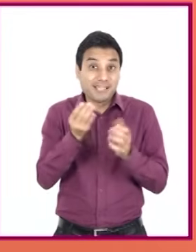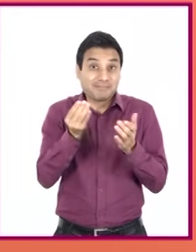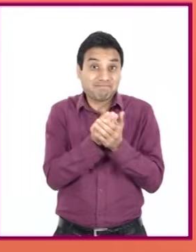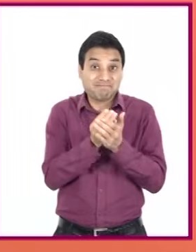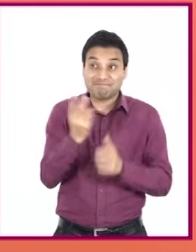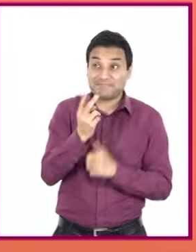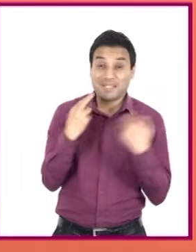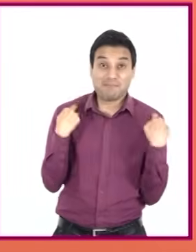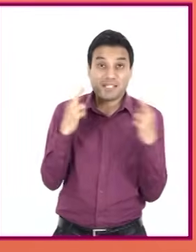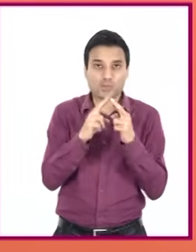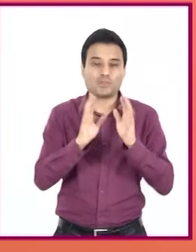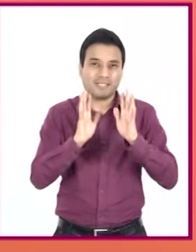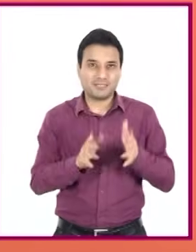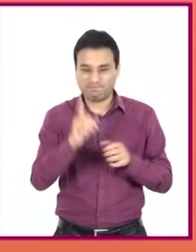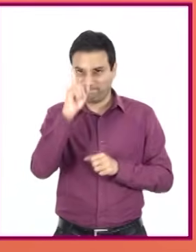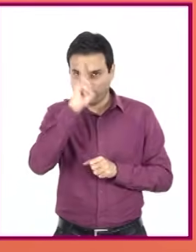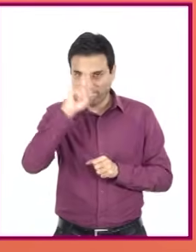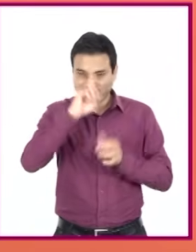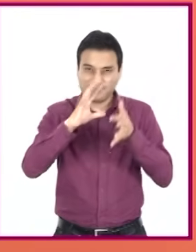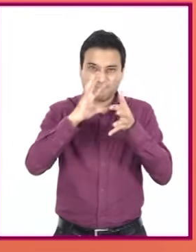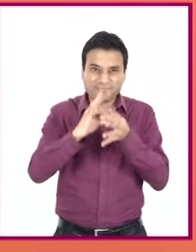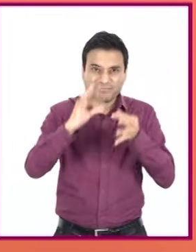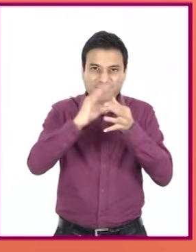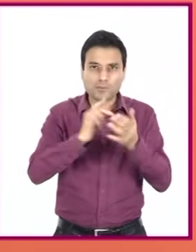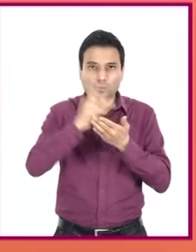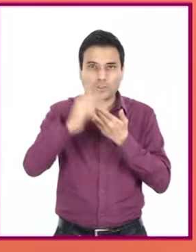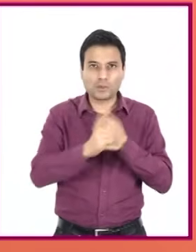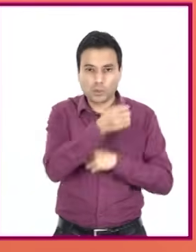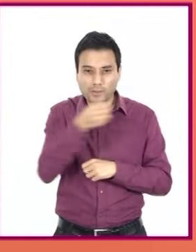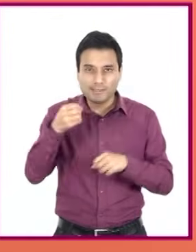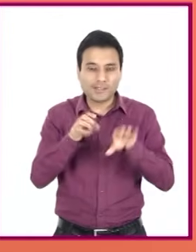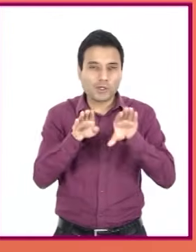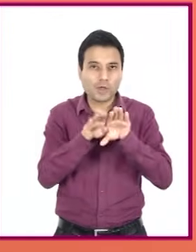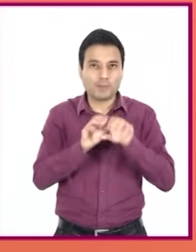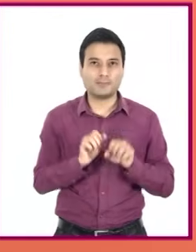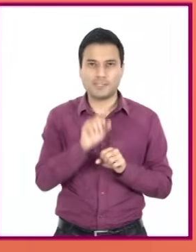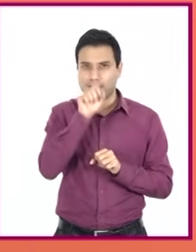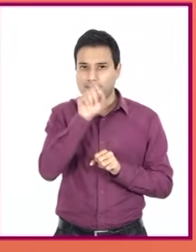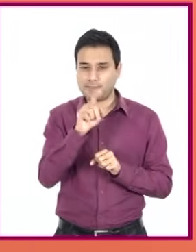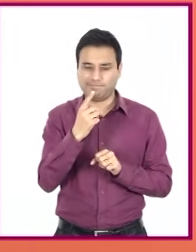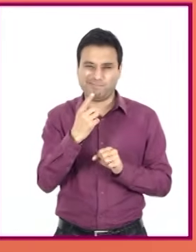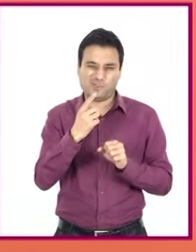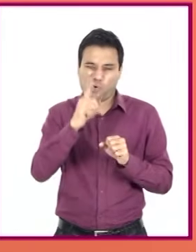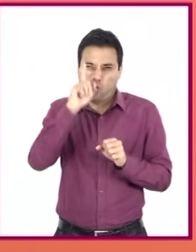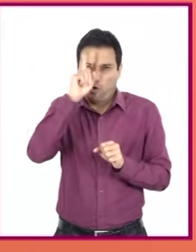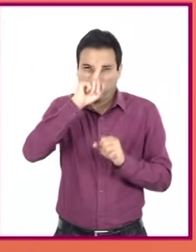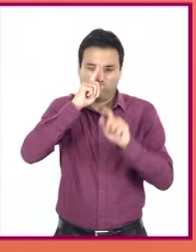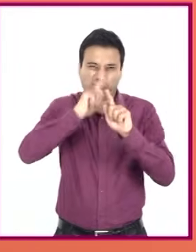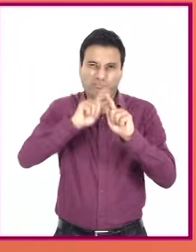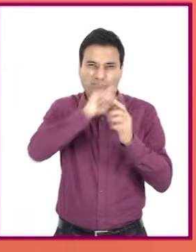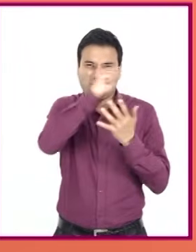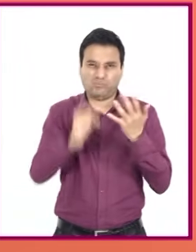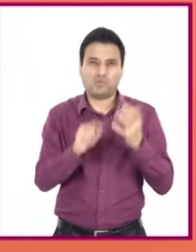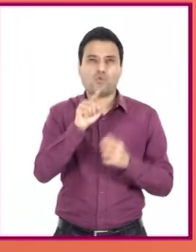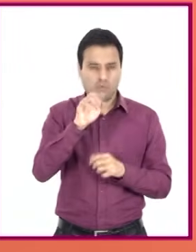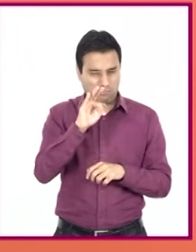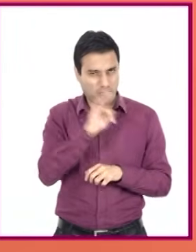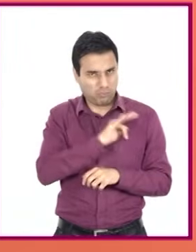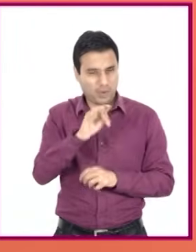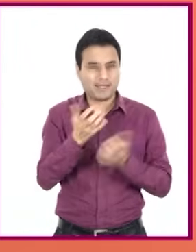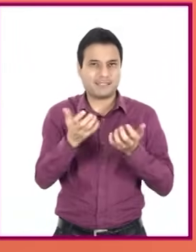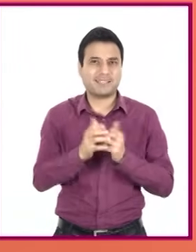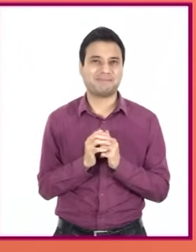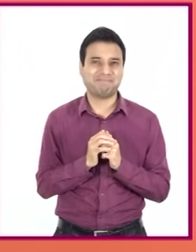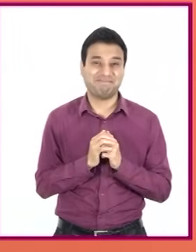nos guiaron por el proceso de construcción de un proyecto y nos dieron algunas sugerencias que ustedes pueden retomar y